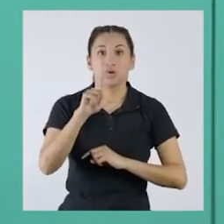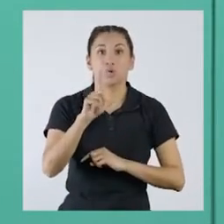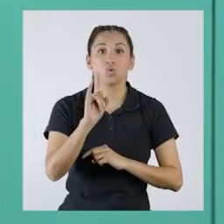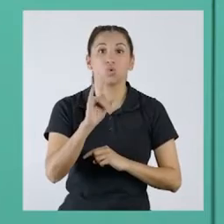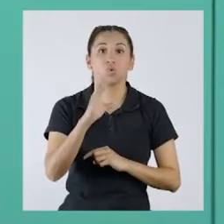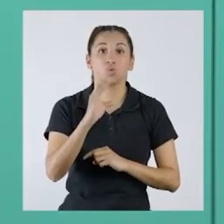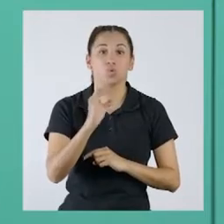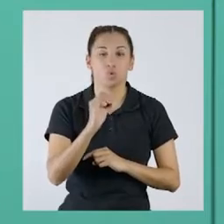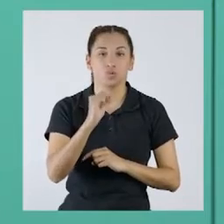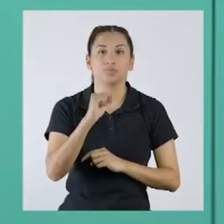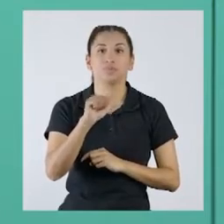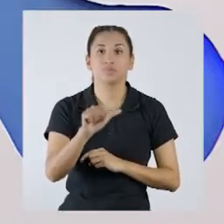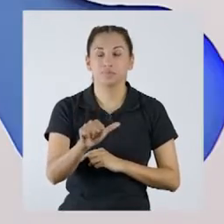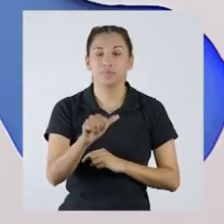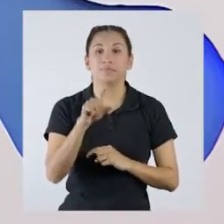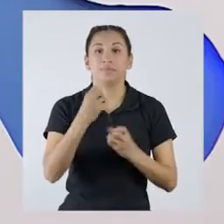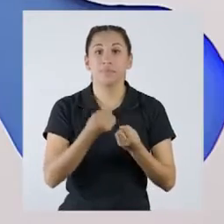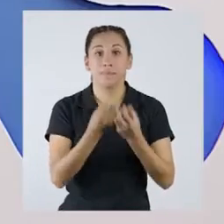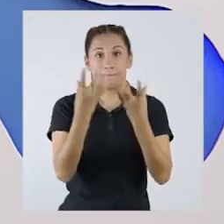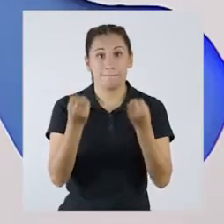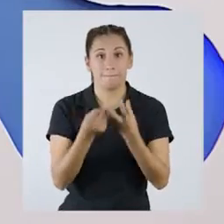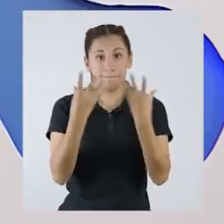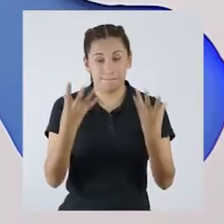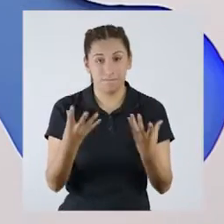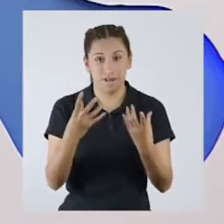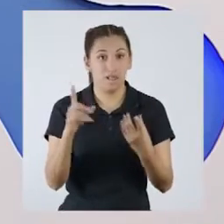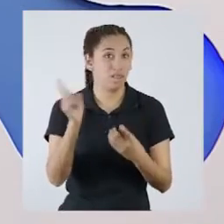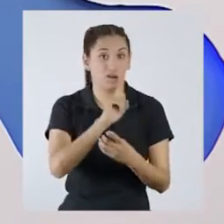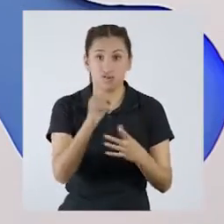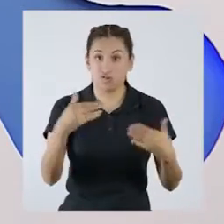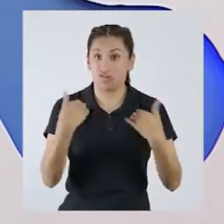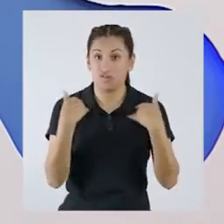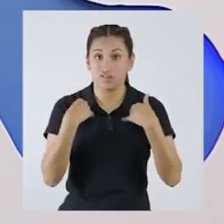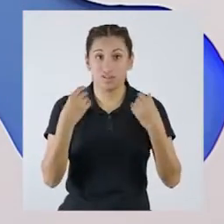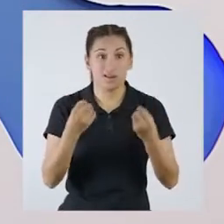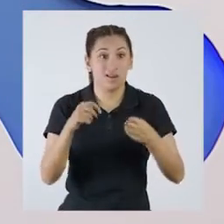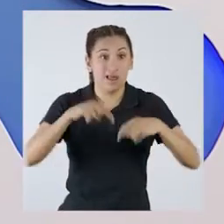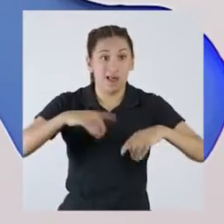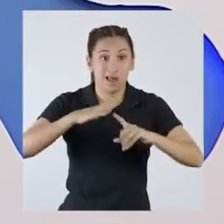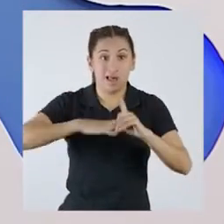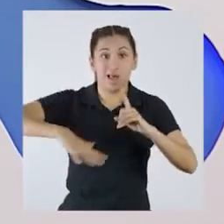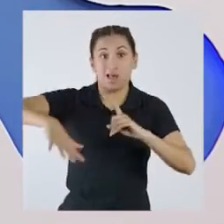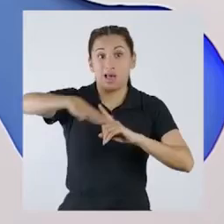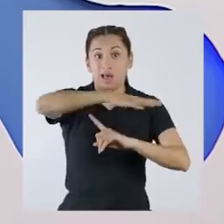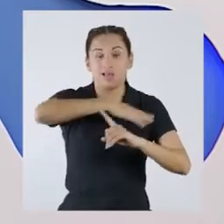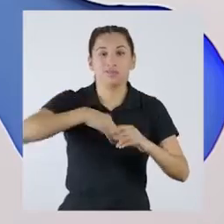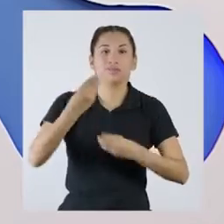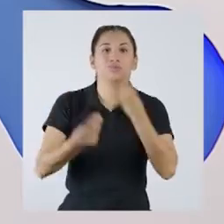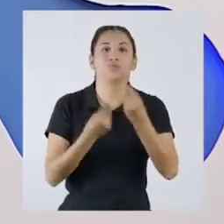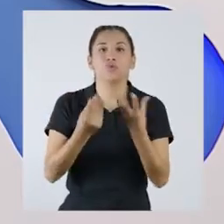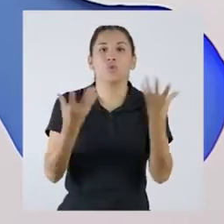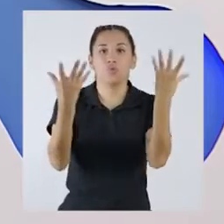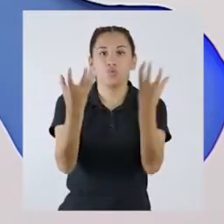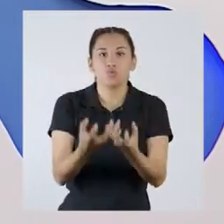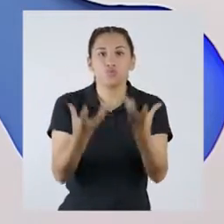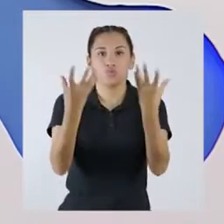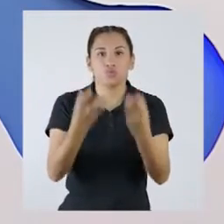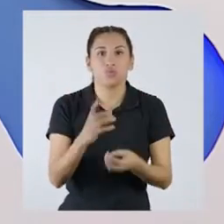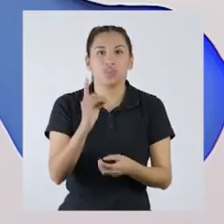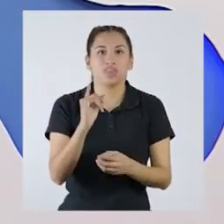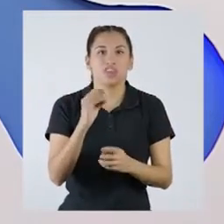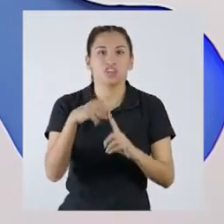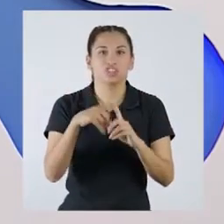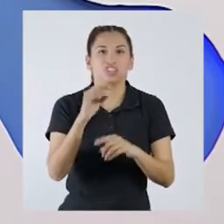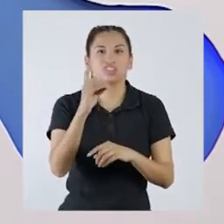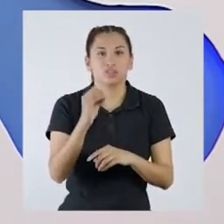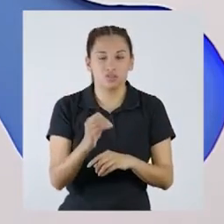la glucosa. Si las plantas y las algas no abundaran en la Tierra, no absorberían constantemente